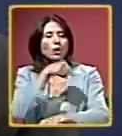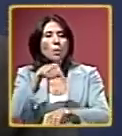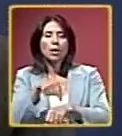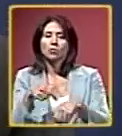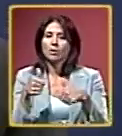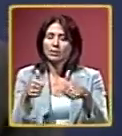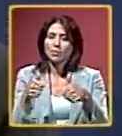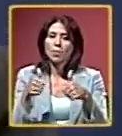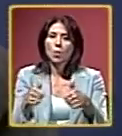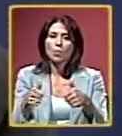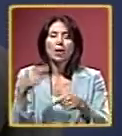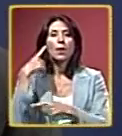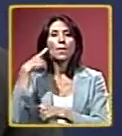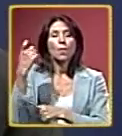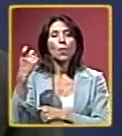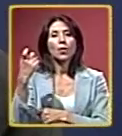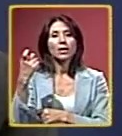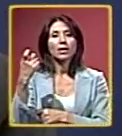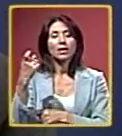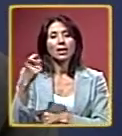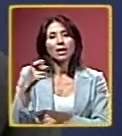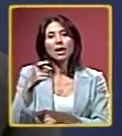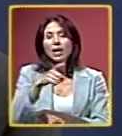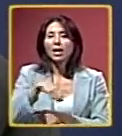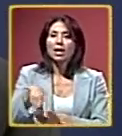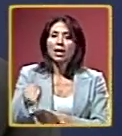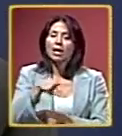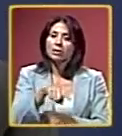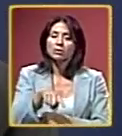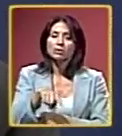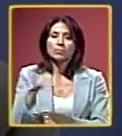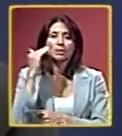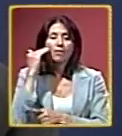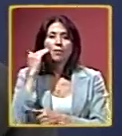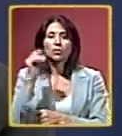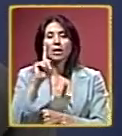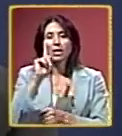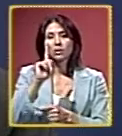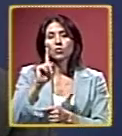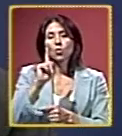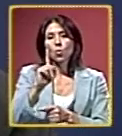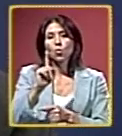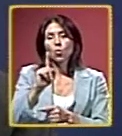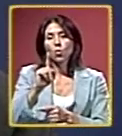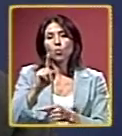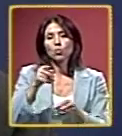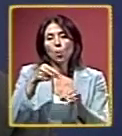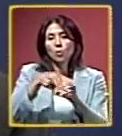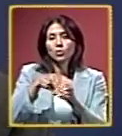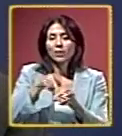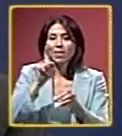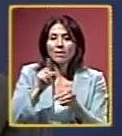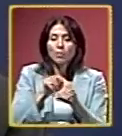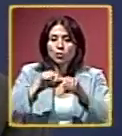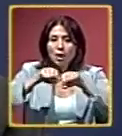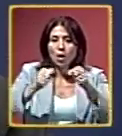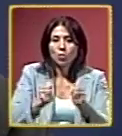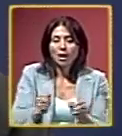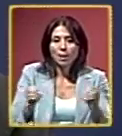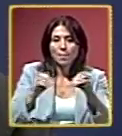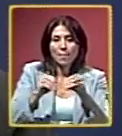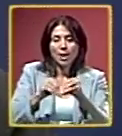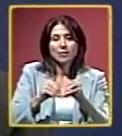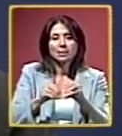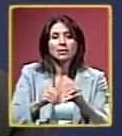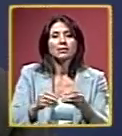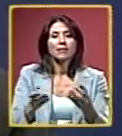porque manda la señal de que ese es un combustible en el que tenemos que ahorrar más, ¿verdad? Hay que hacer un esfuerzo por